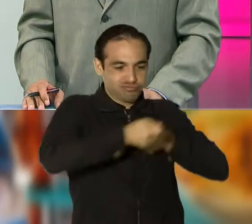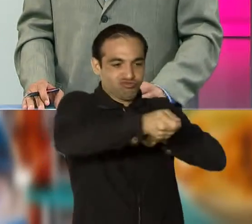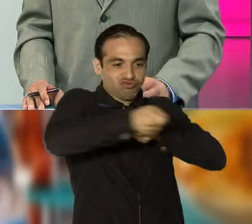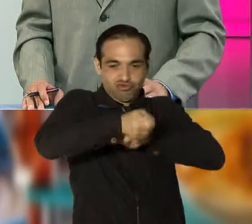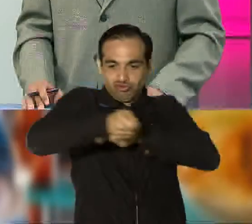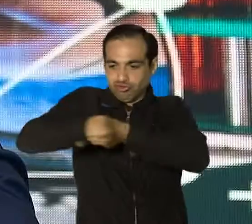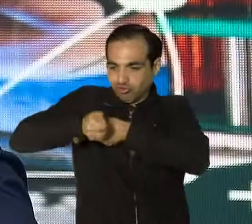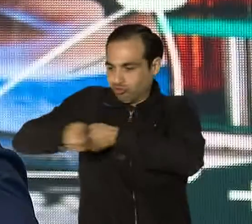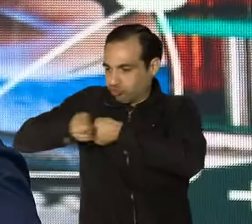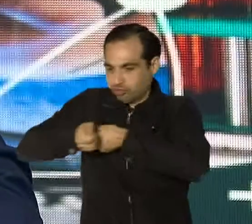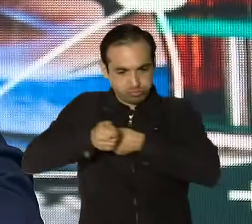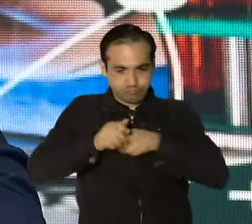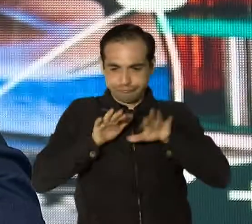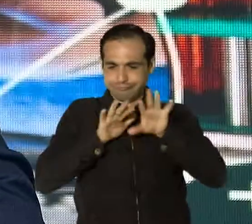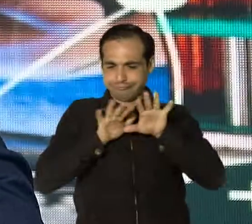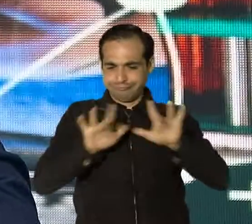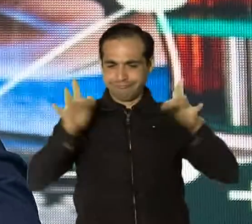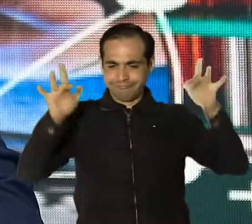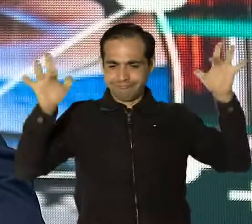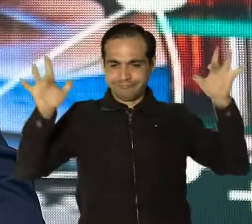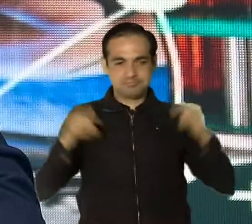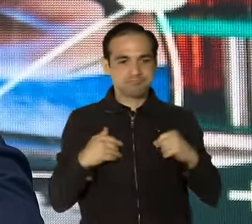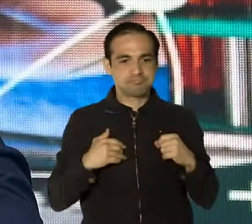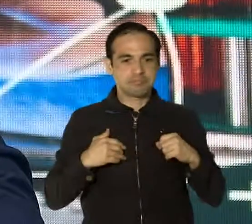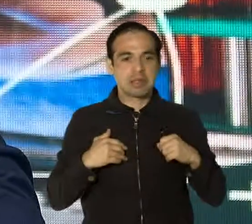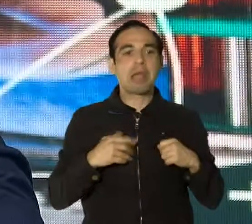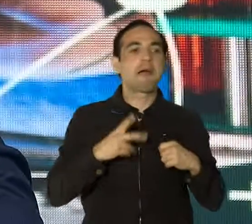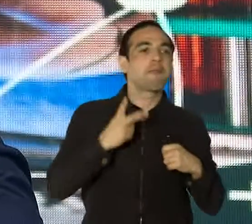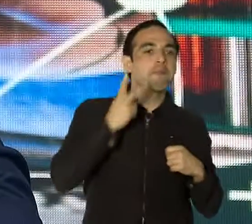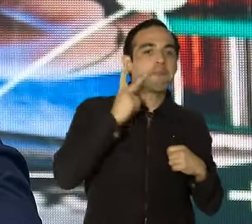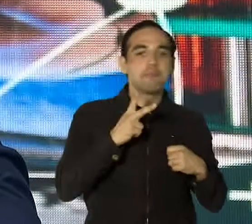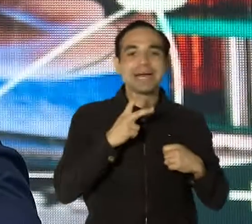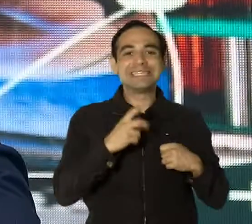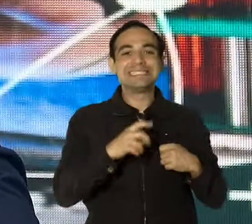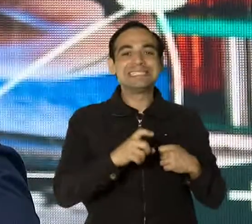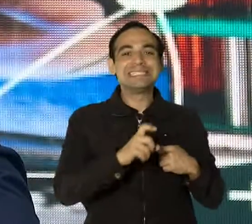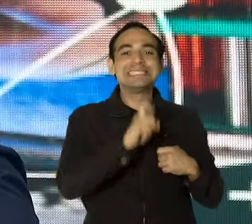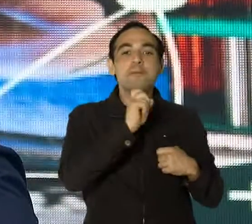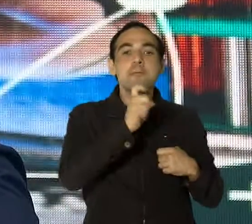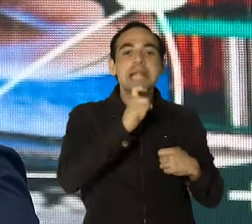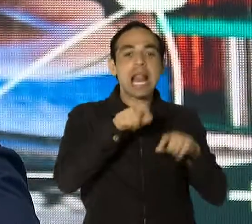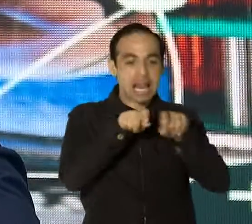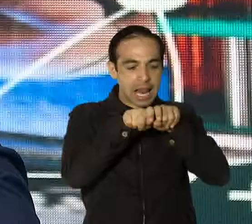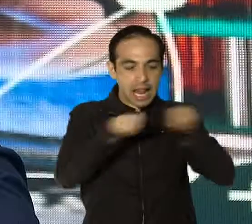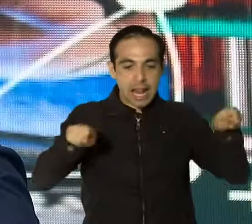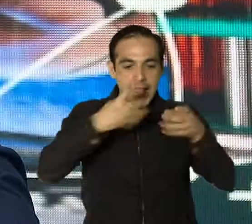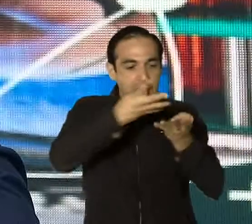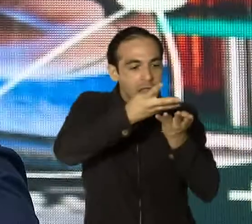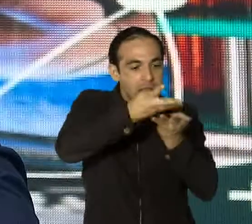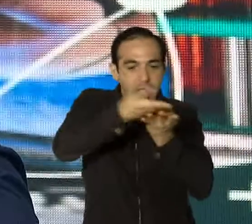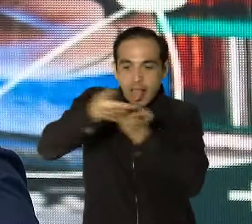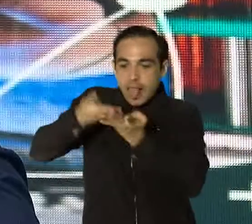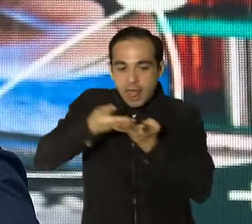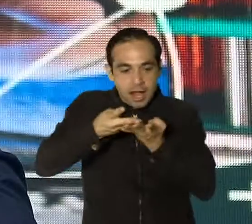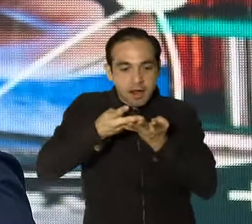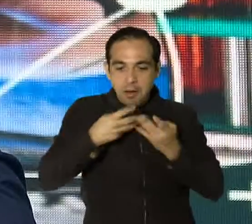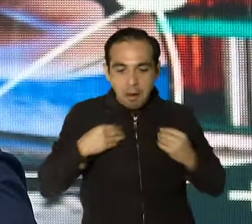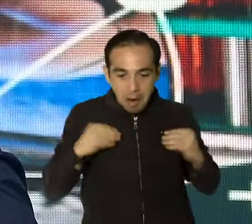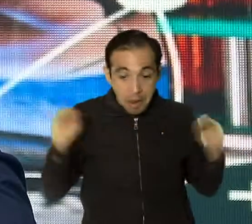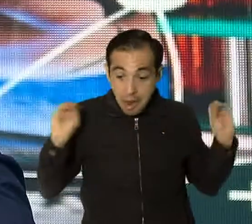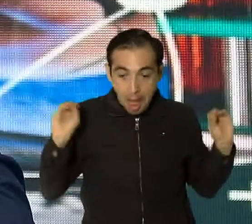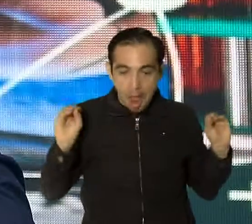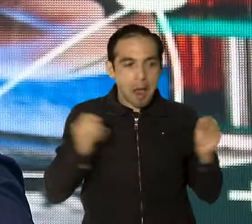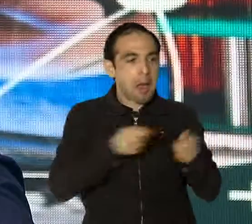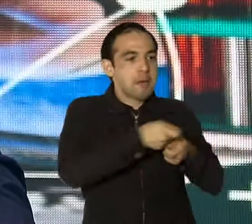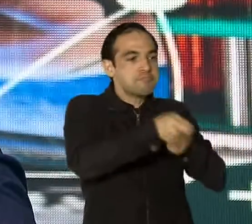problema, no hay varillas explotadas, se maquilla. El inspector de propiedades de HOT, que hay